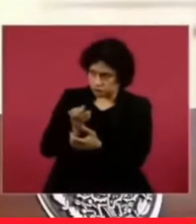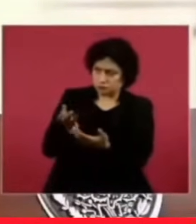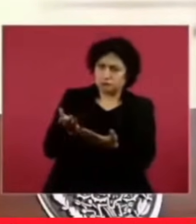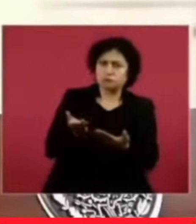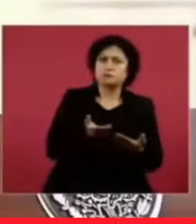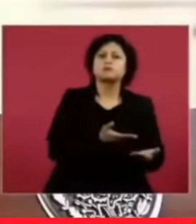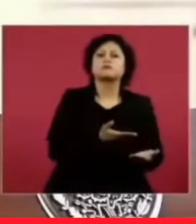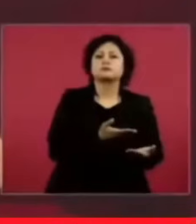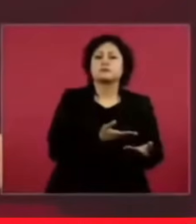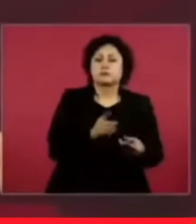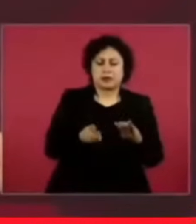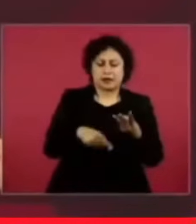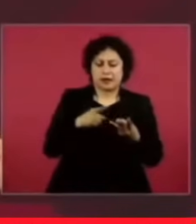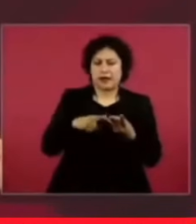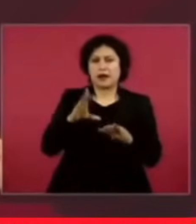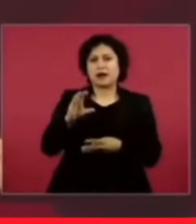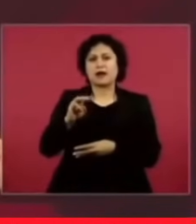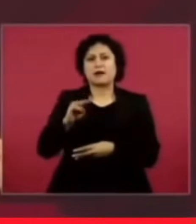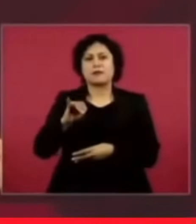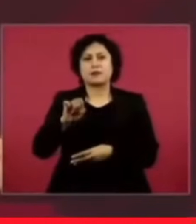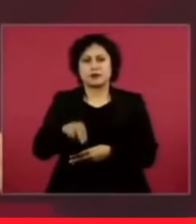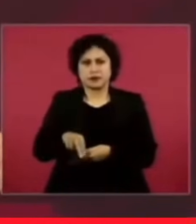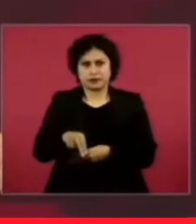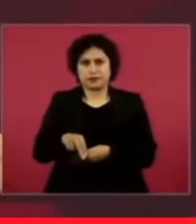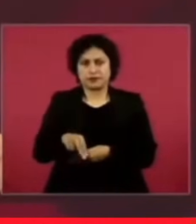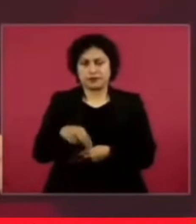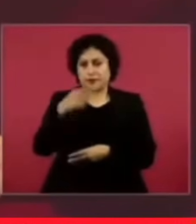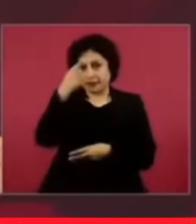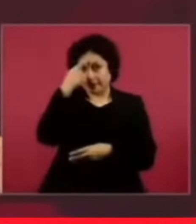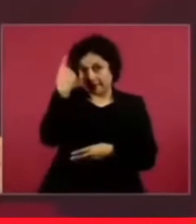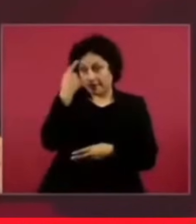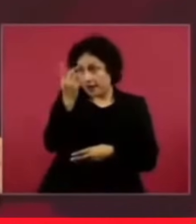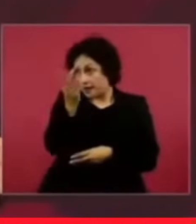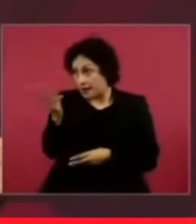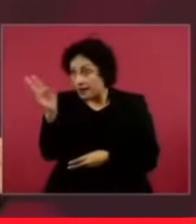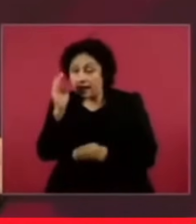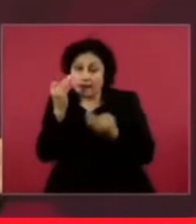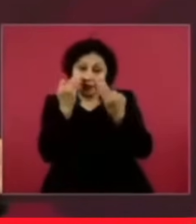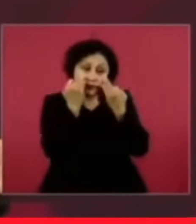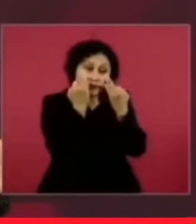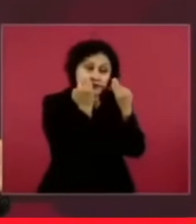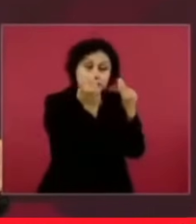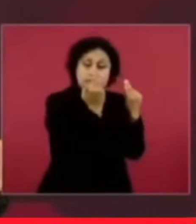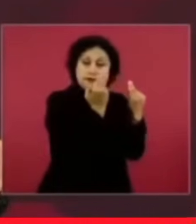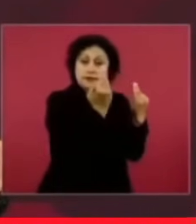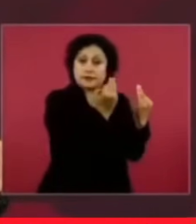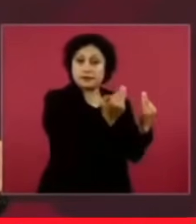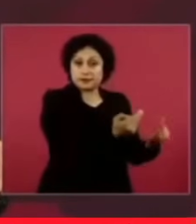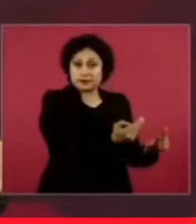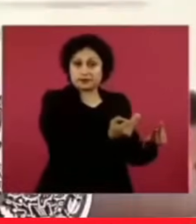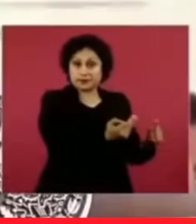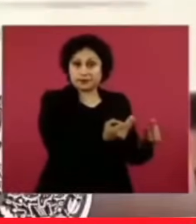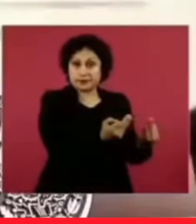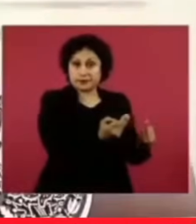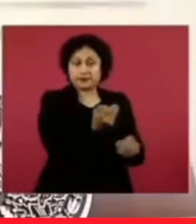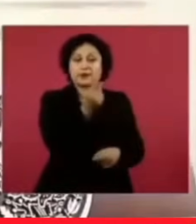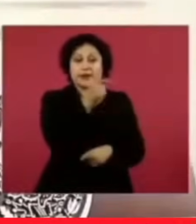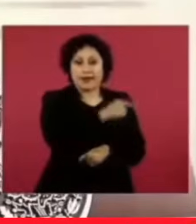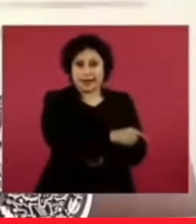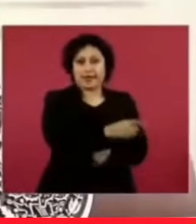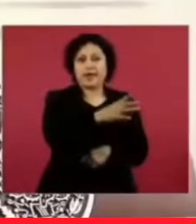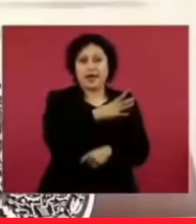Aguilar Camín para que vean que sí hay mejoral